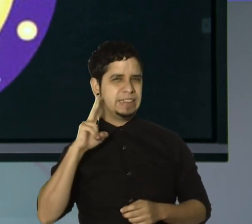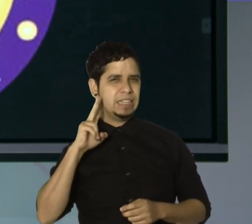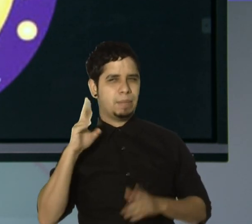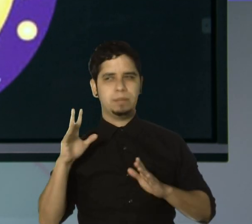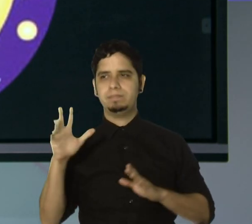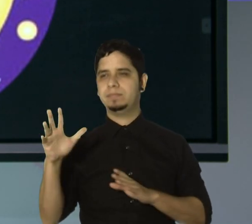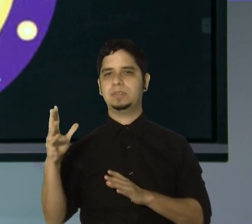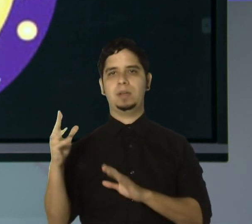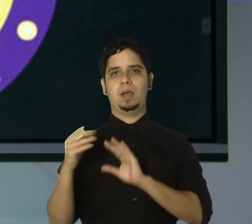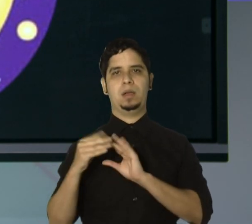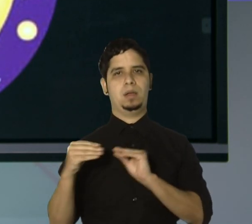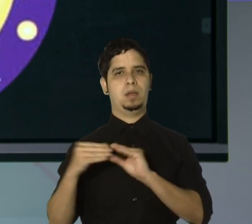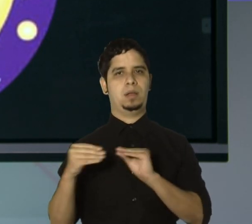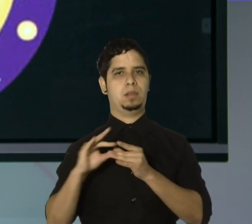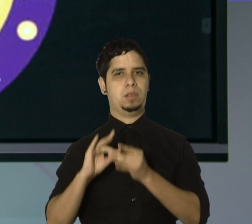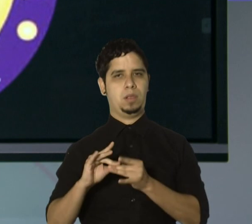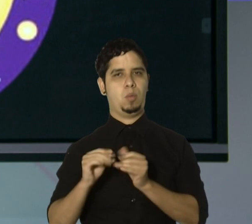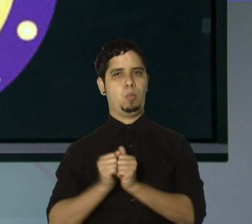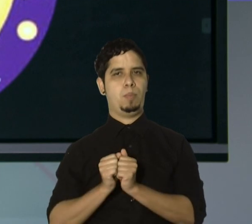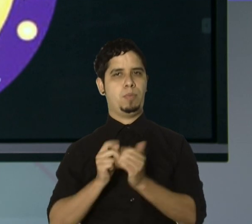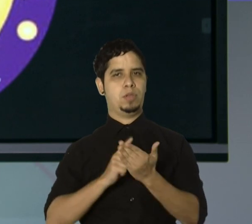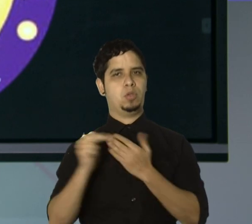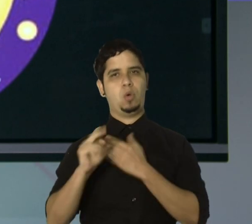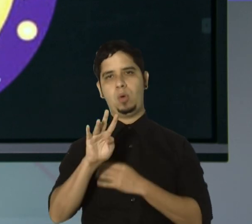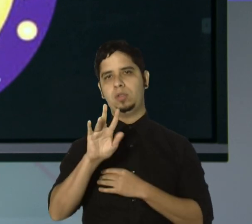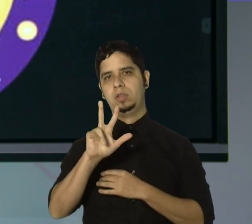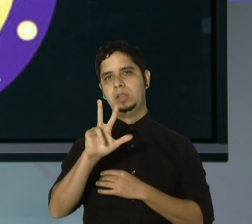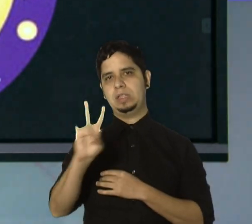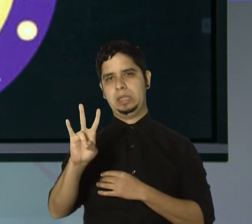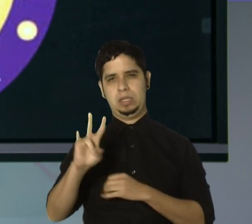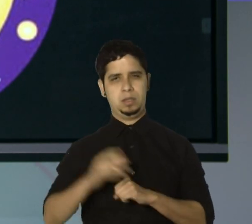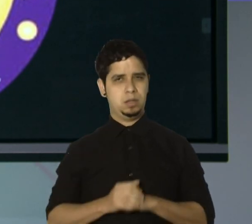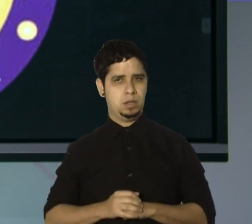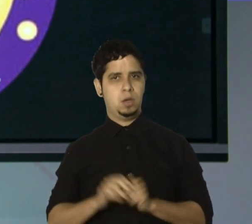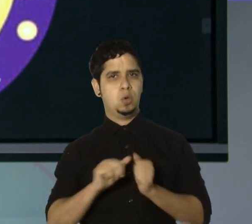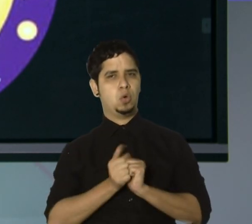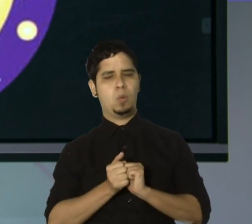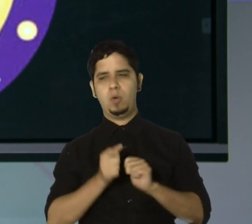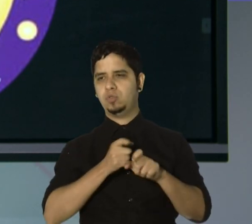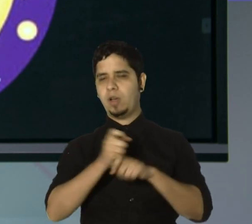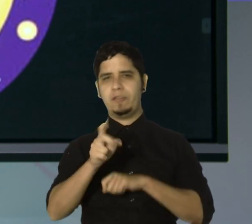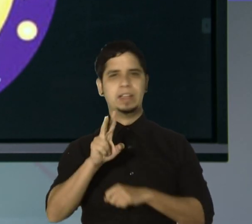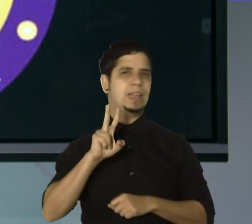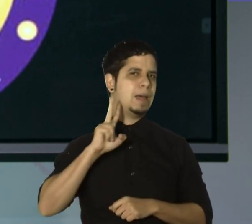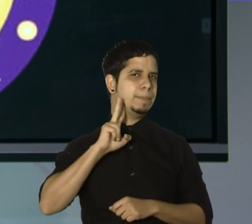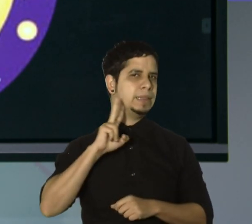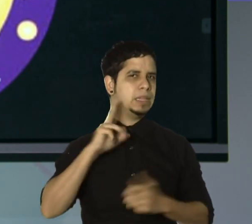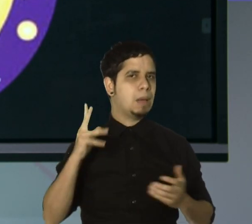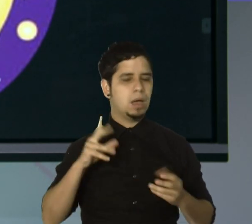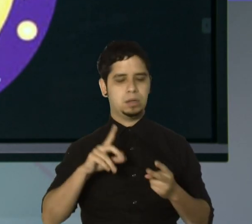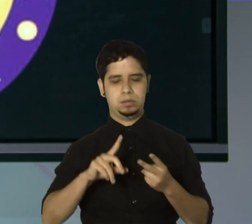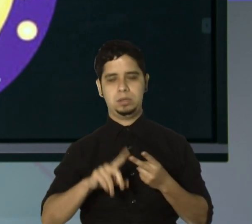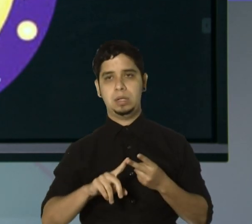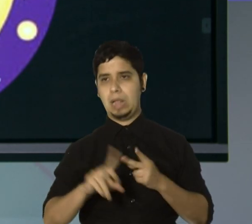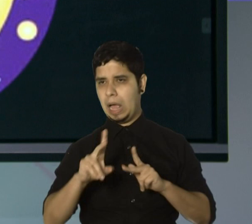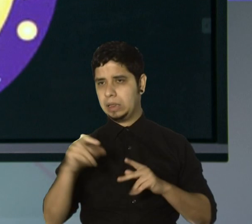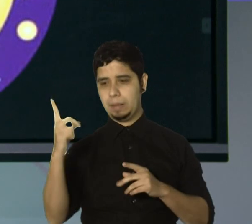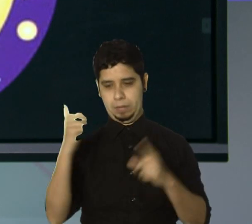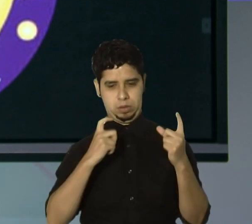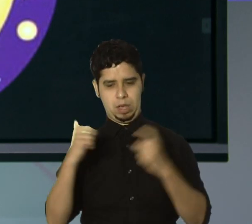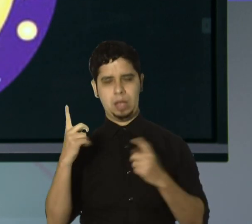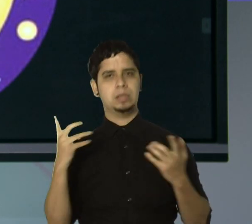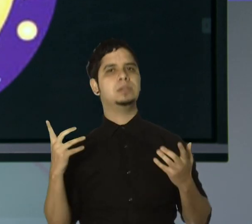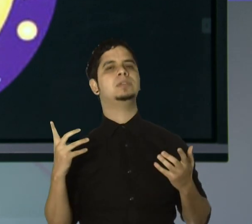del proyecto 437, cómo eso afecta a las víctimas. Me preguntan qué